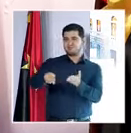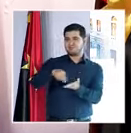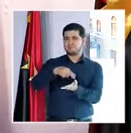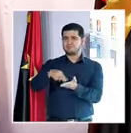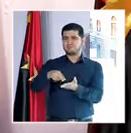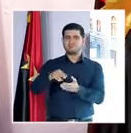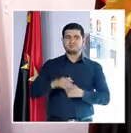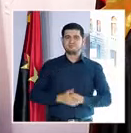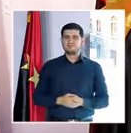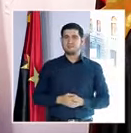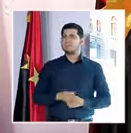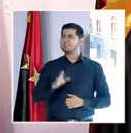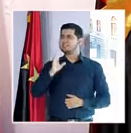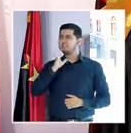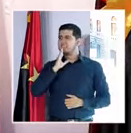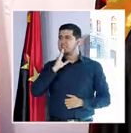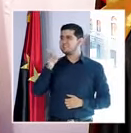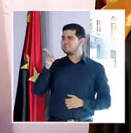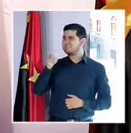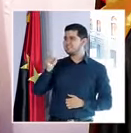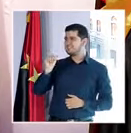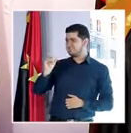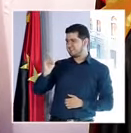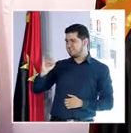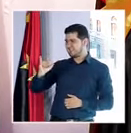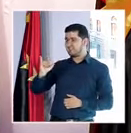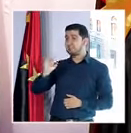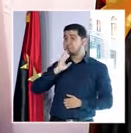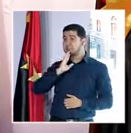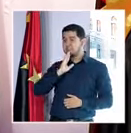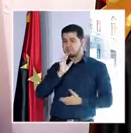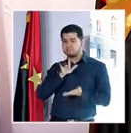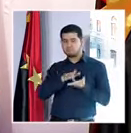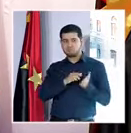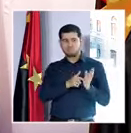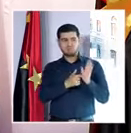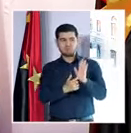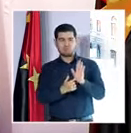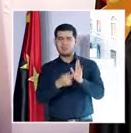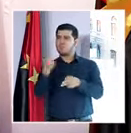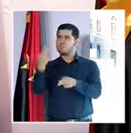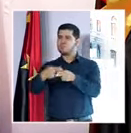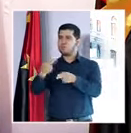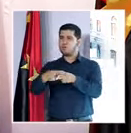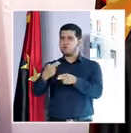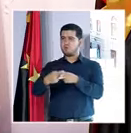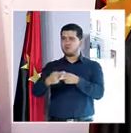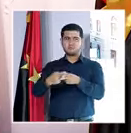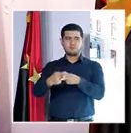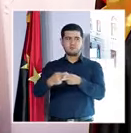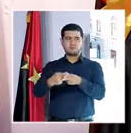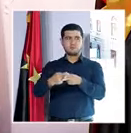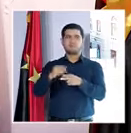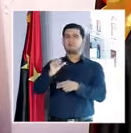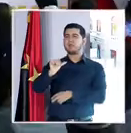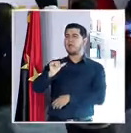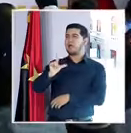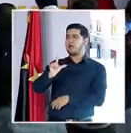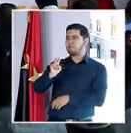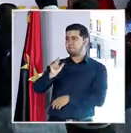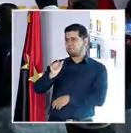del especialista Sadi Barón Meneses, quienes nos traen esta noche el pasillo humorismo del maestro Álvaro